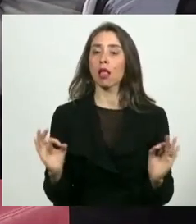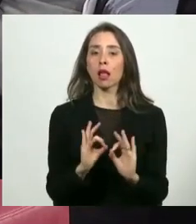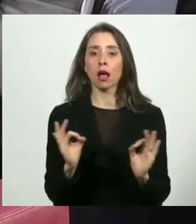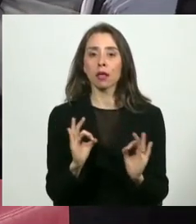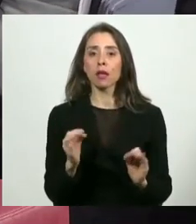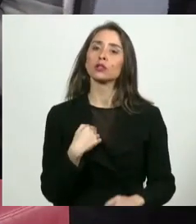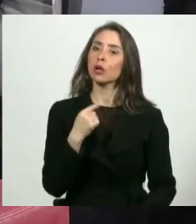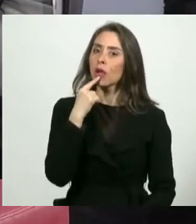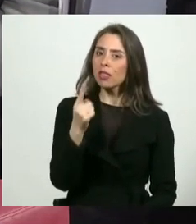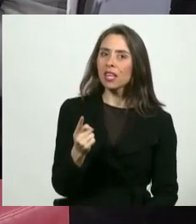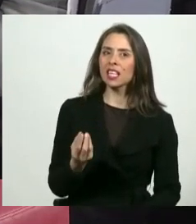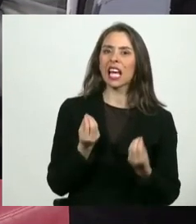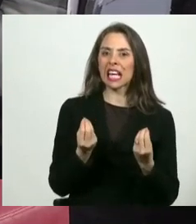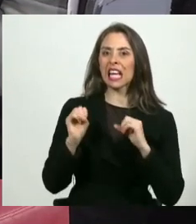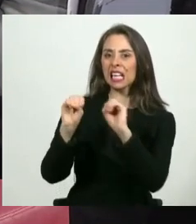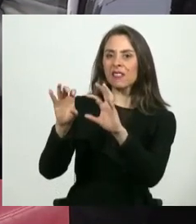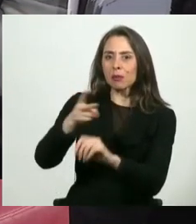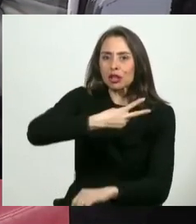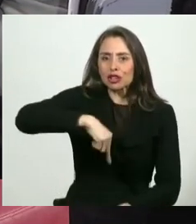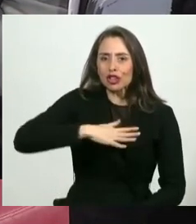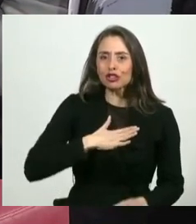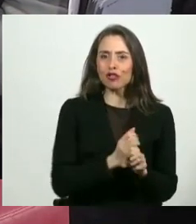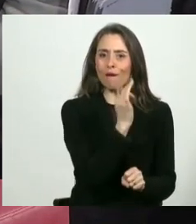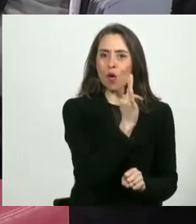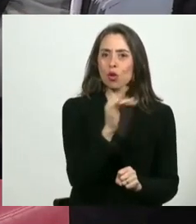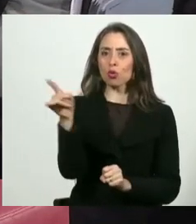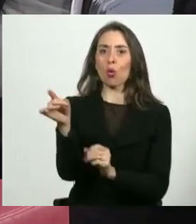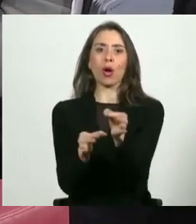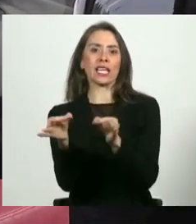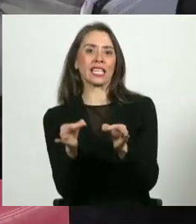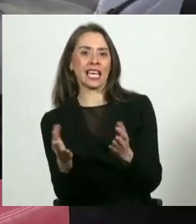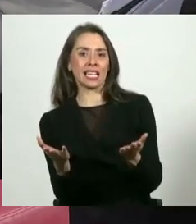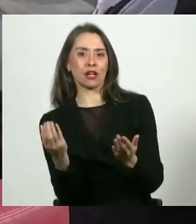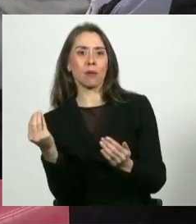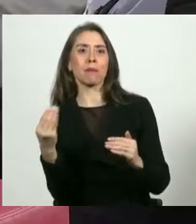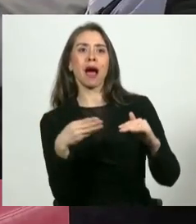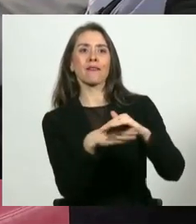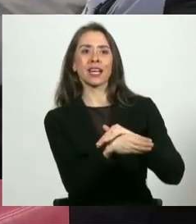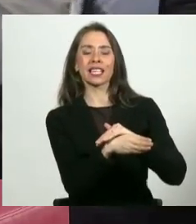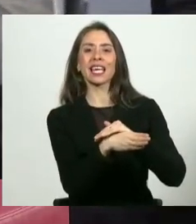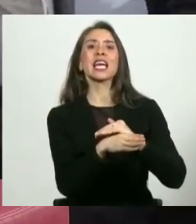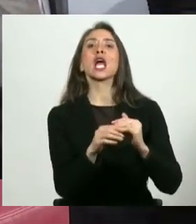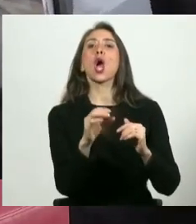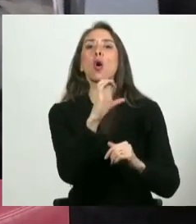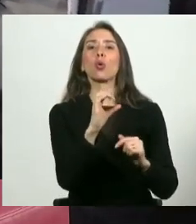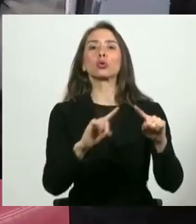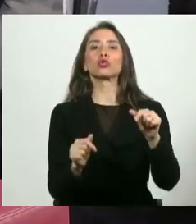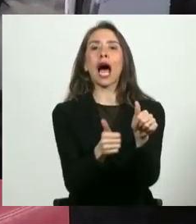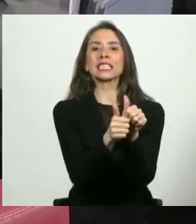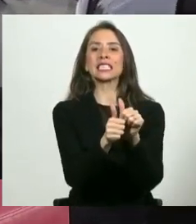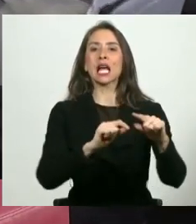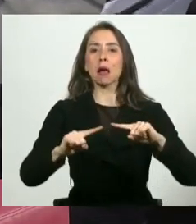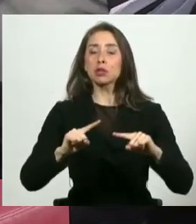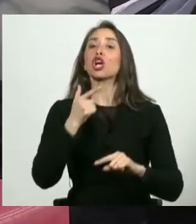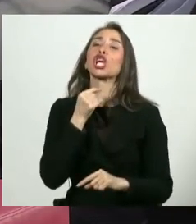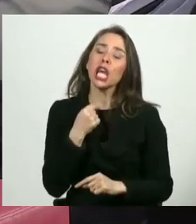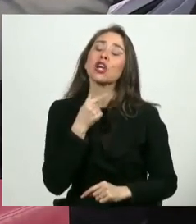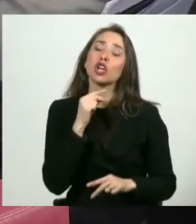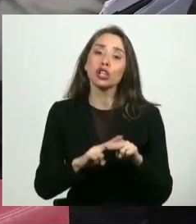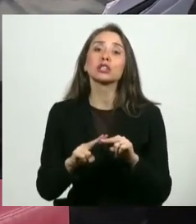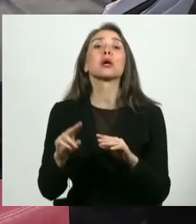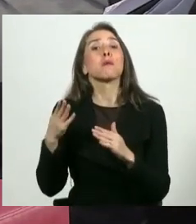Y yo le dije, ¿qué te podemos enseñar nosotros, tú como ingeniero, para que ingreses a un curso asistente administrativo? No, dijo, quiero hacerlo. Lo hizo.